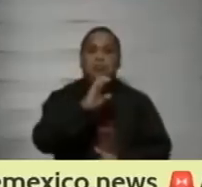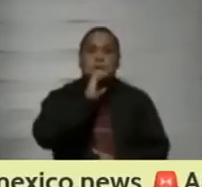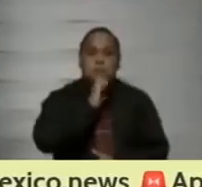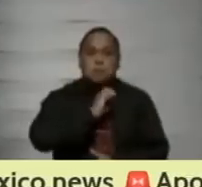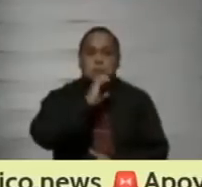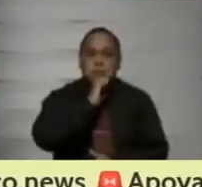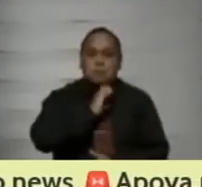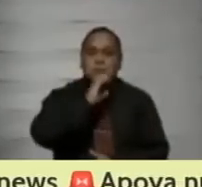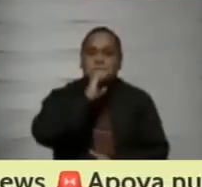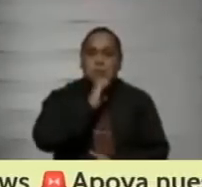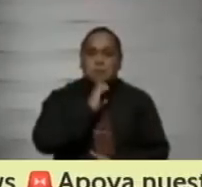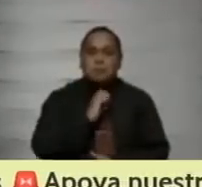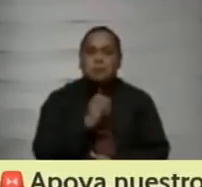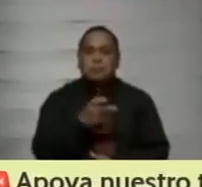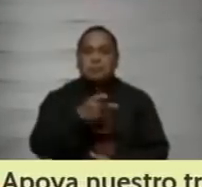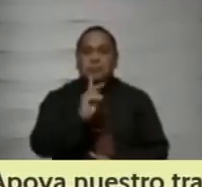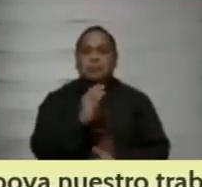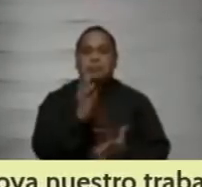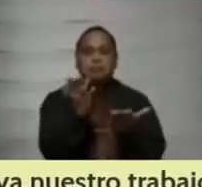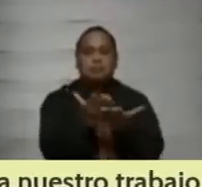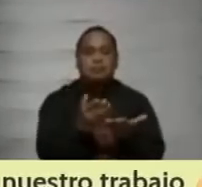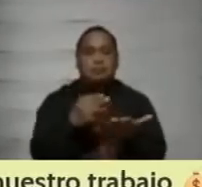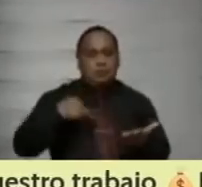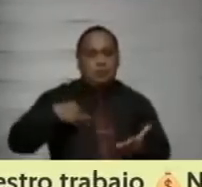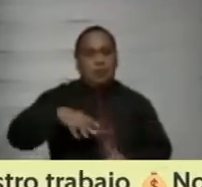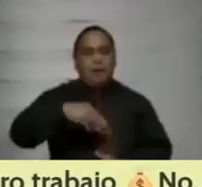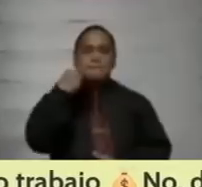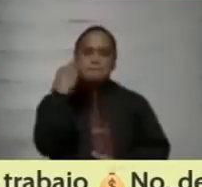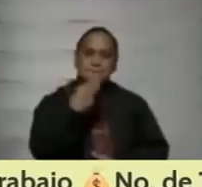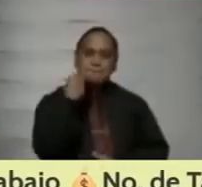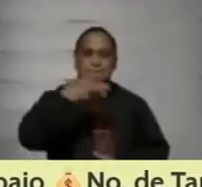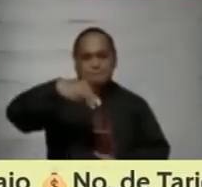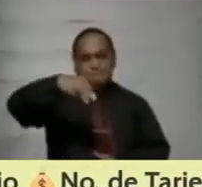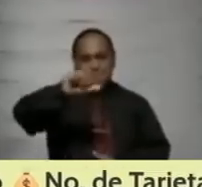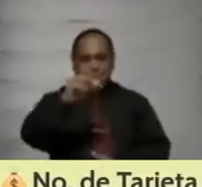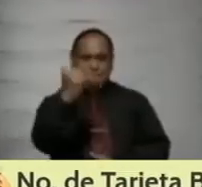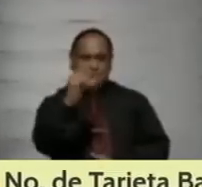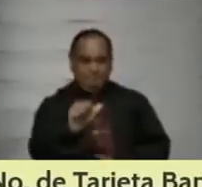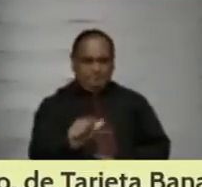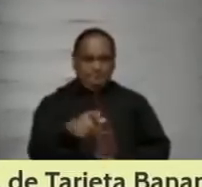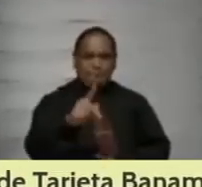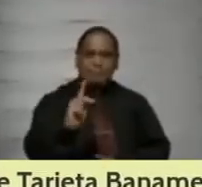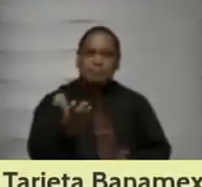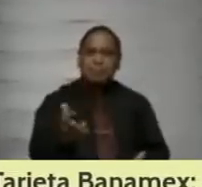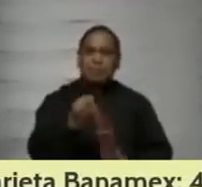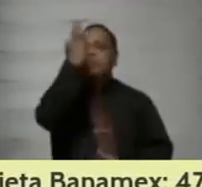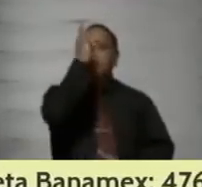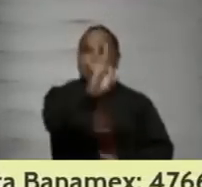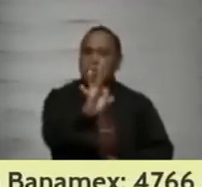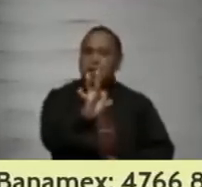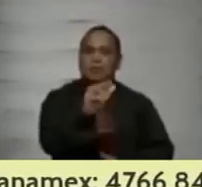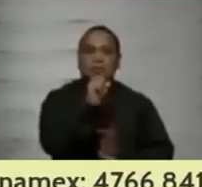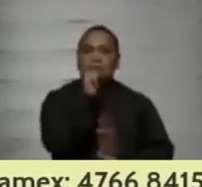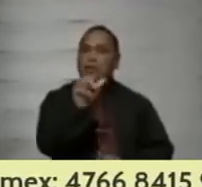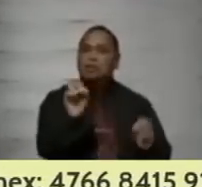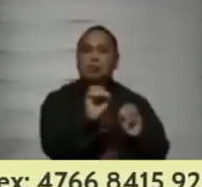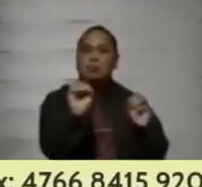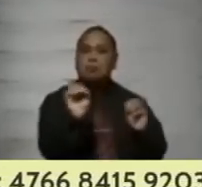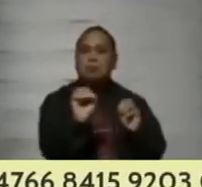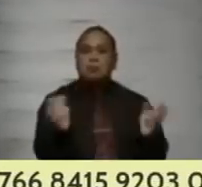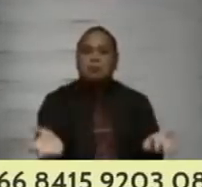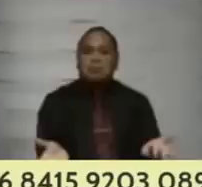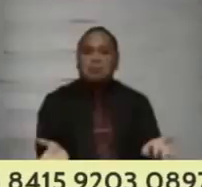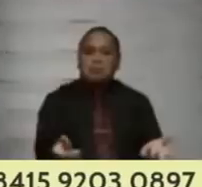porque estuvimos, porque era matu yokol, matu tus, pero no había traidor, ¿no? No traicionar. Entonces,